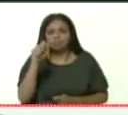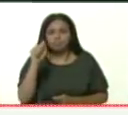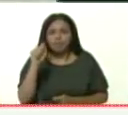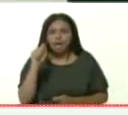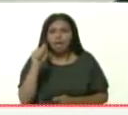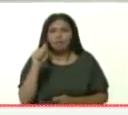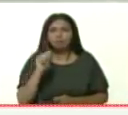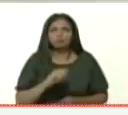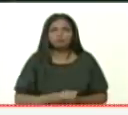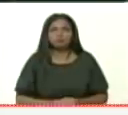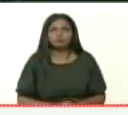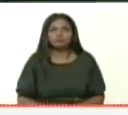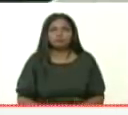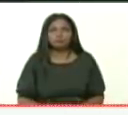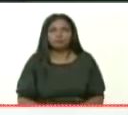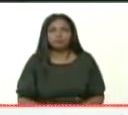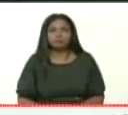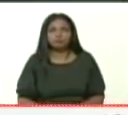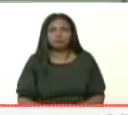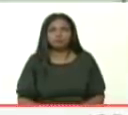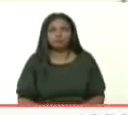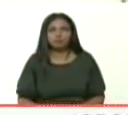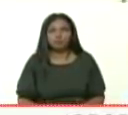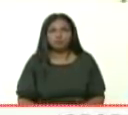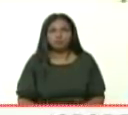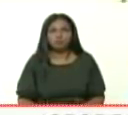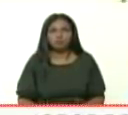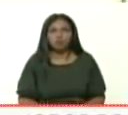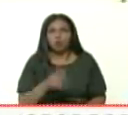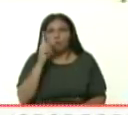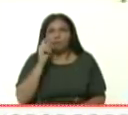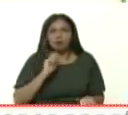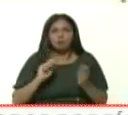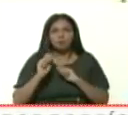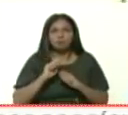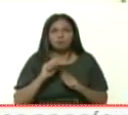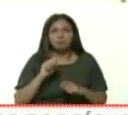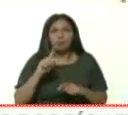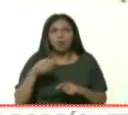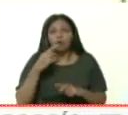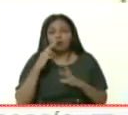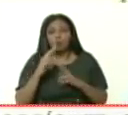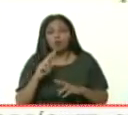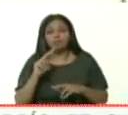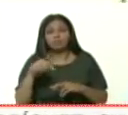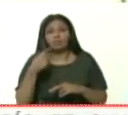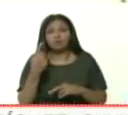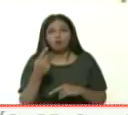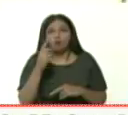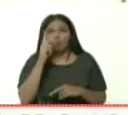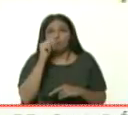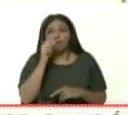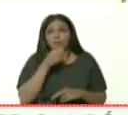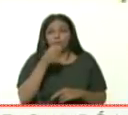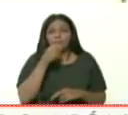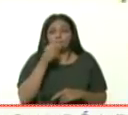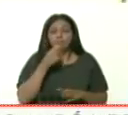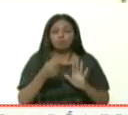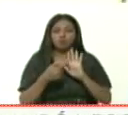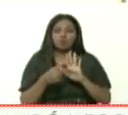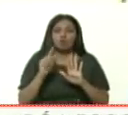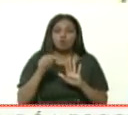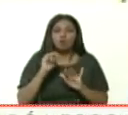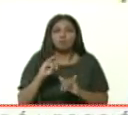García, Jonathan Orlando Zambrano García. Pues resulta que alias Nandito, en el testimonio que presentamos hoy,